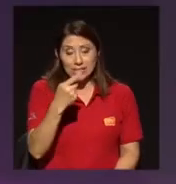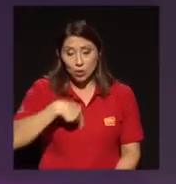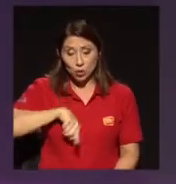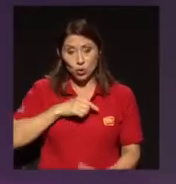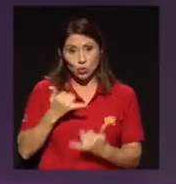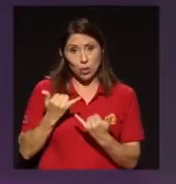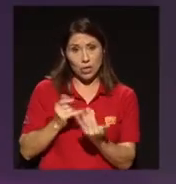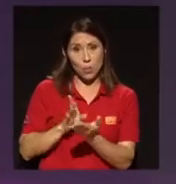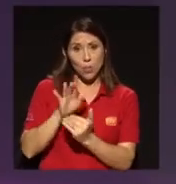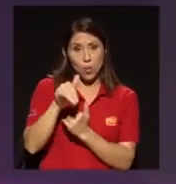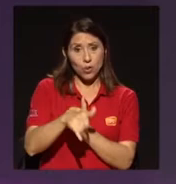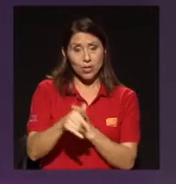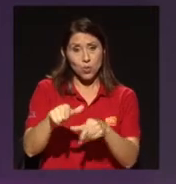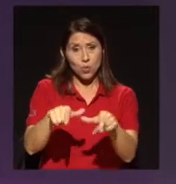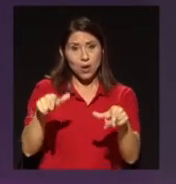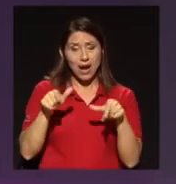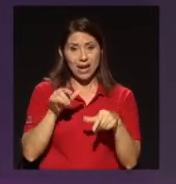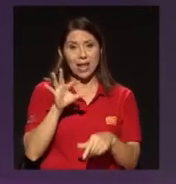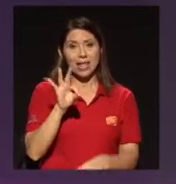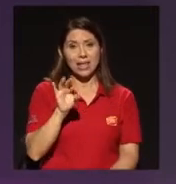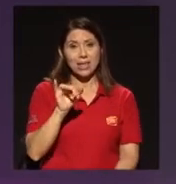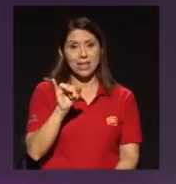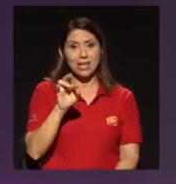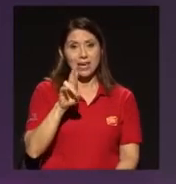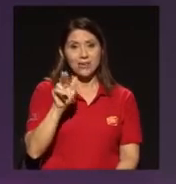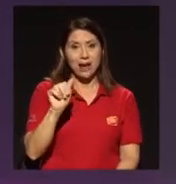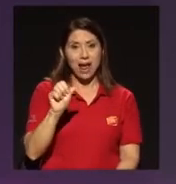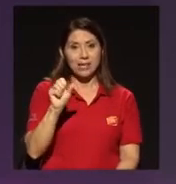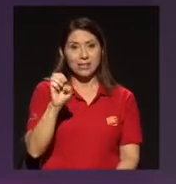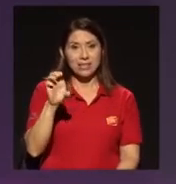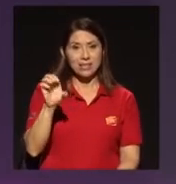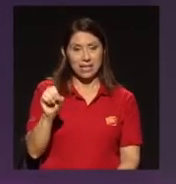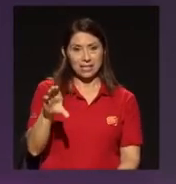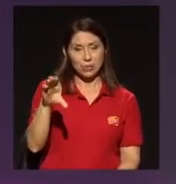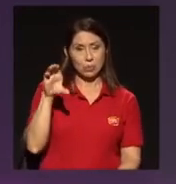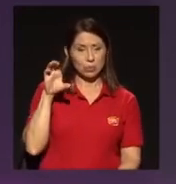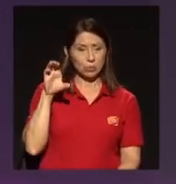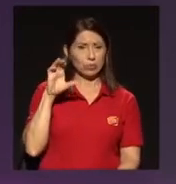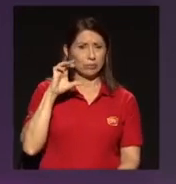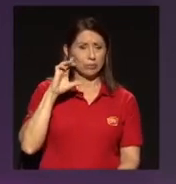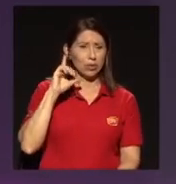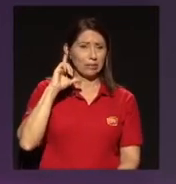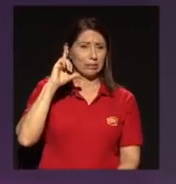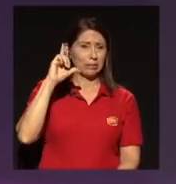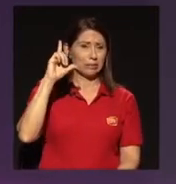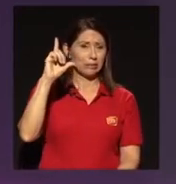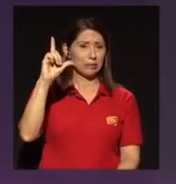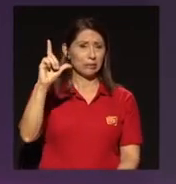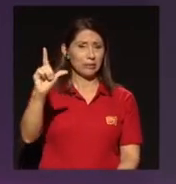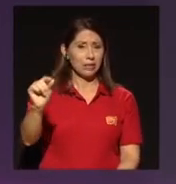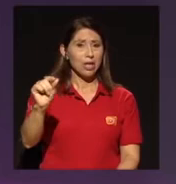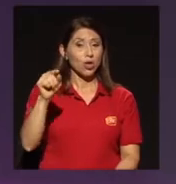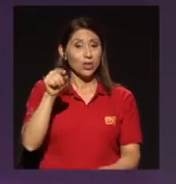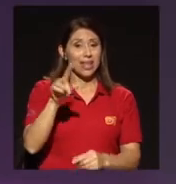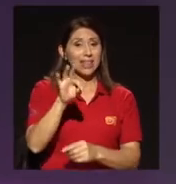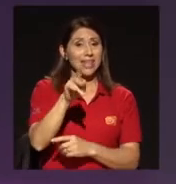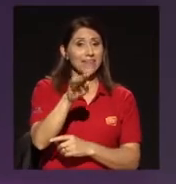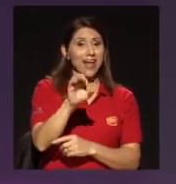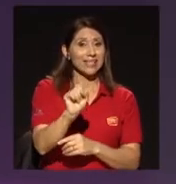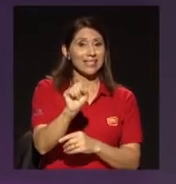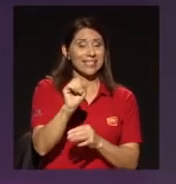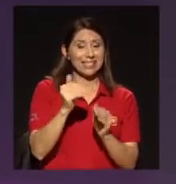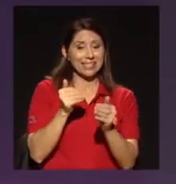marginal en Tifaces, allá donde en Puro Pico, donde se une Tifaces con Río Azul, y